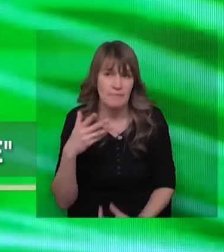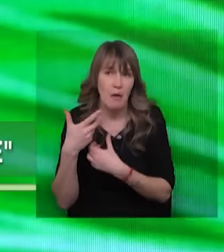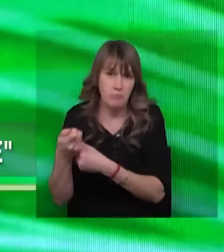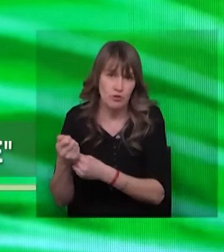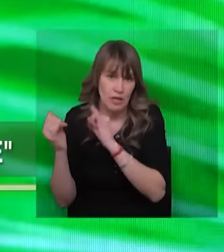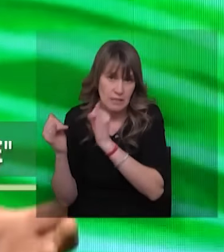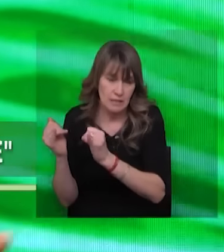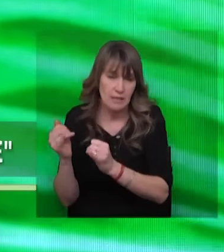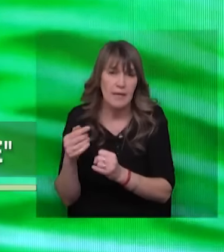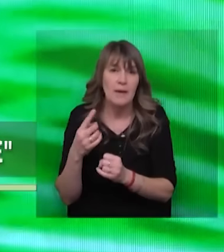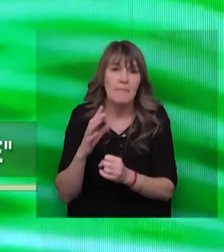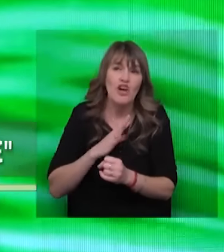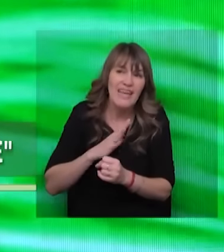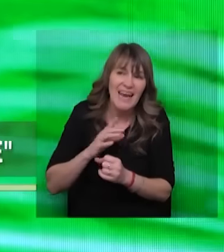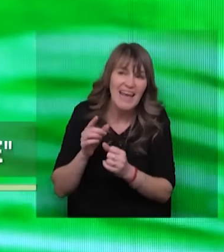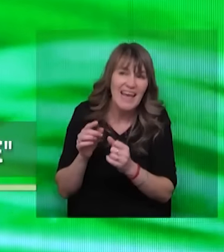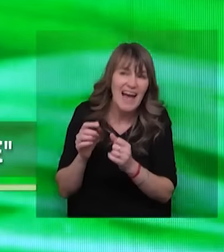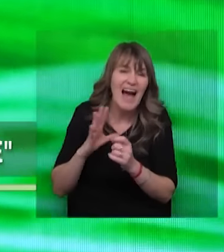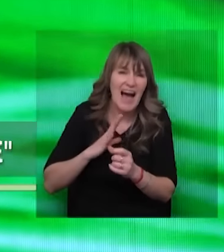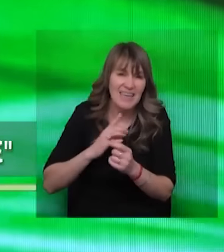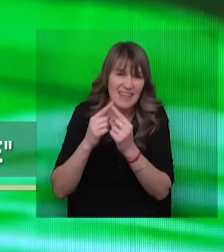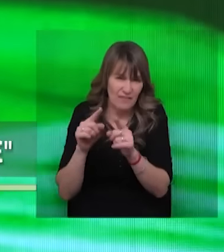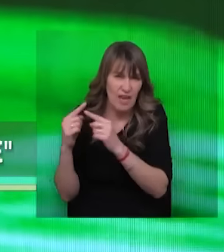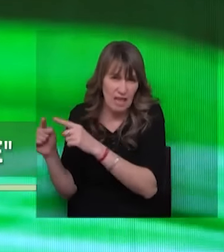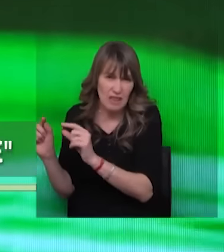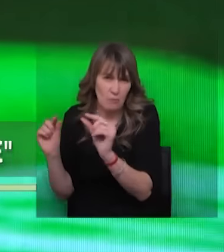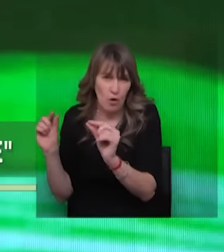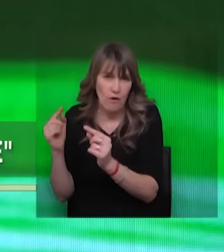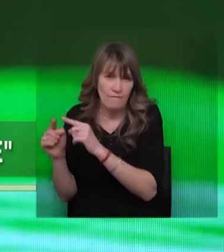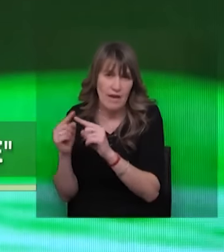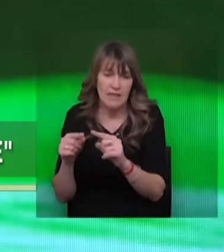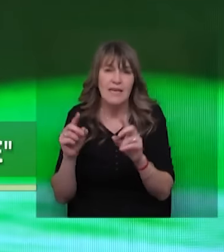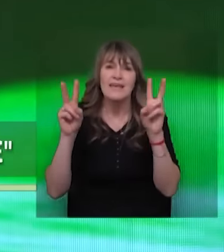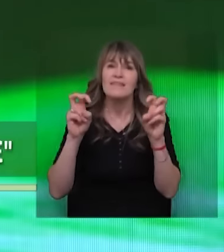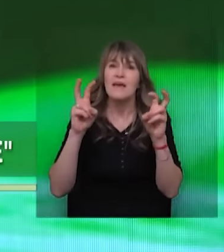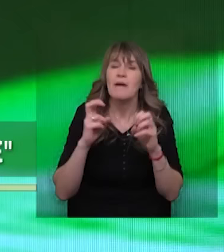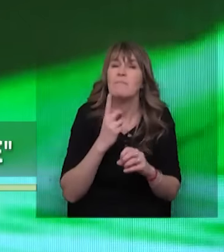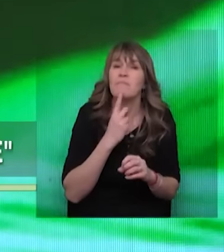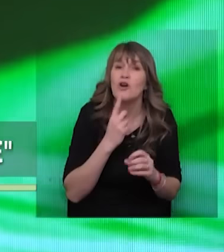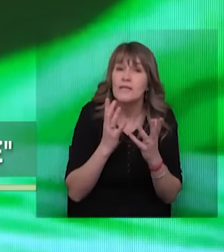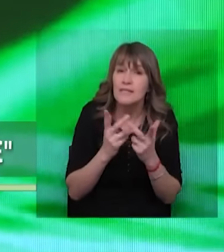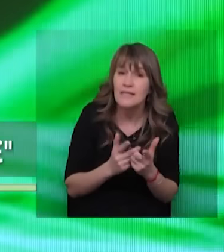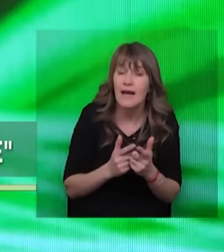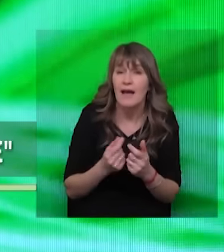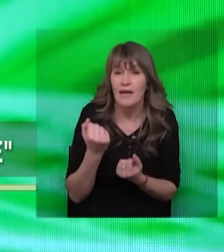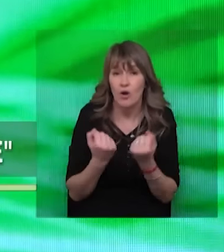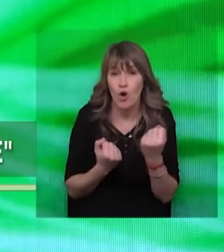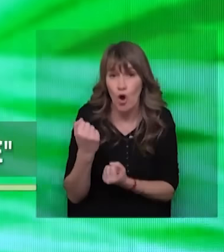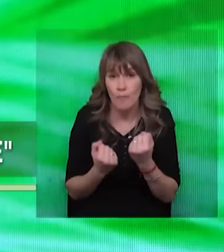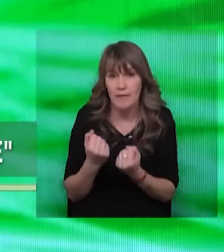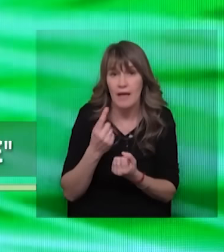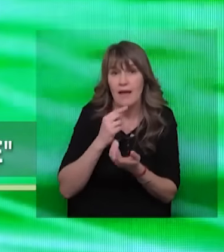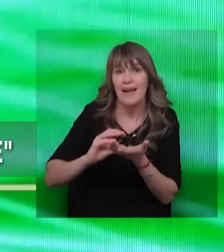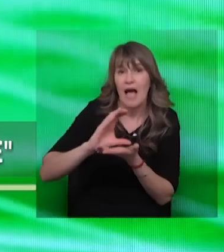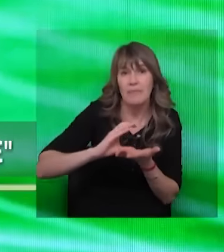discursivo han intentado marcar alguna diferencia en la medida de en política económica vinculado a gravar al Gran capital no terminar con